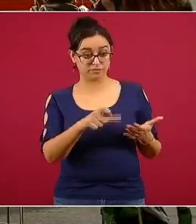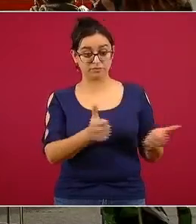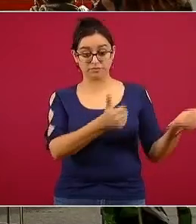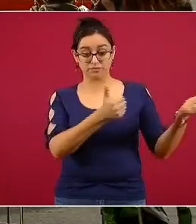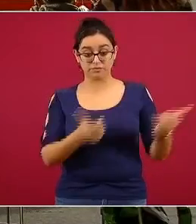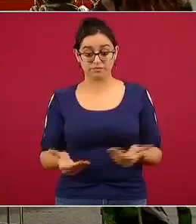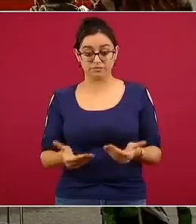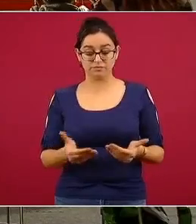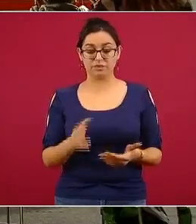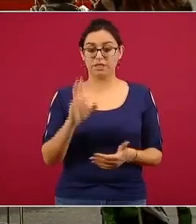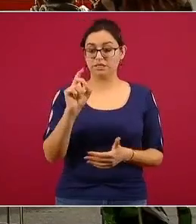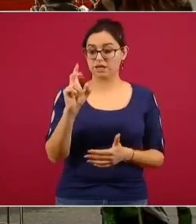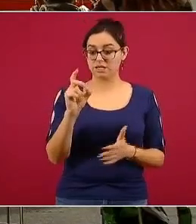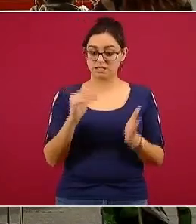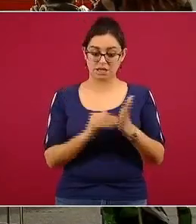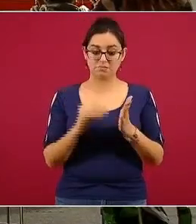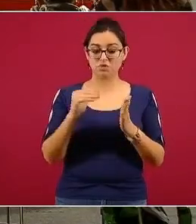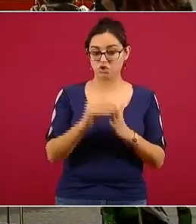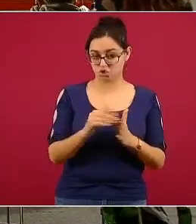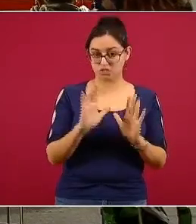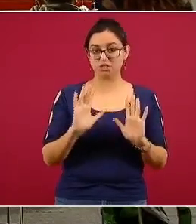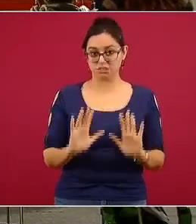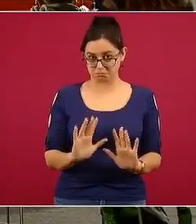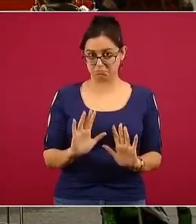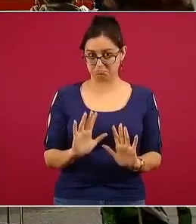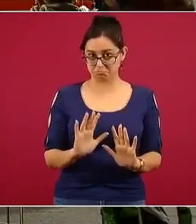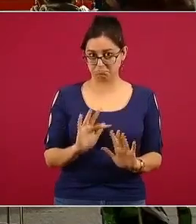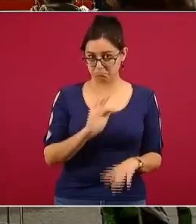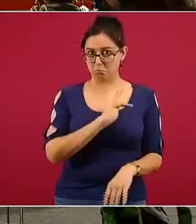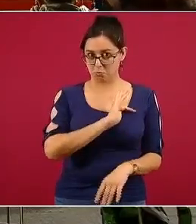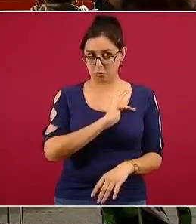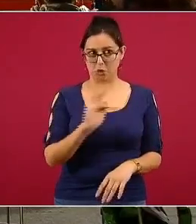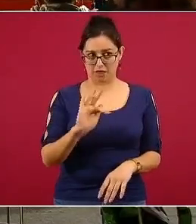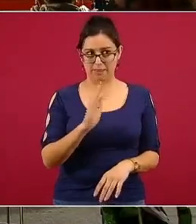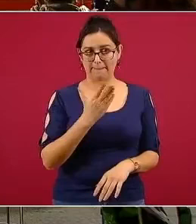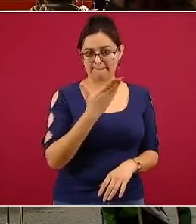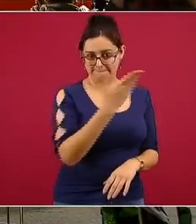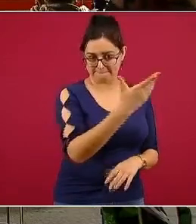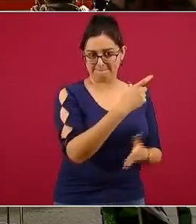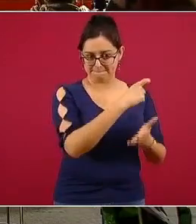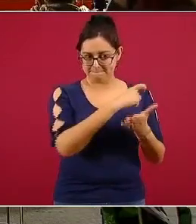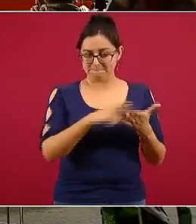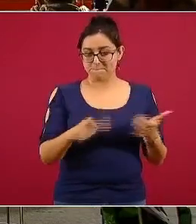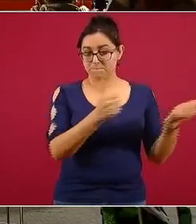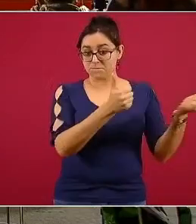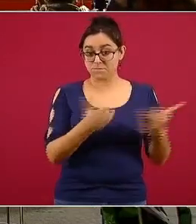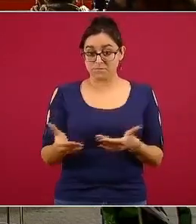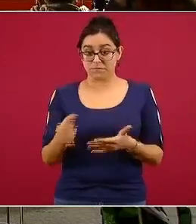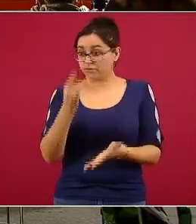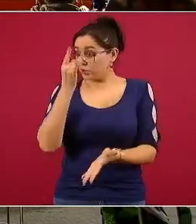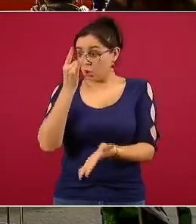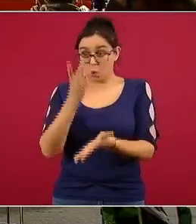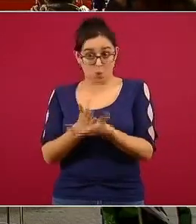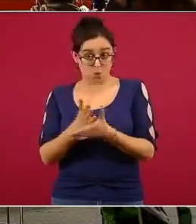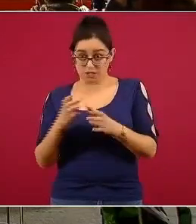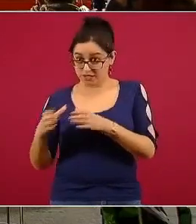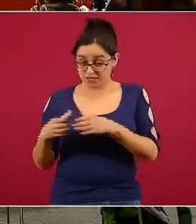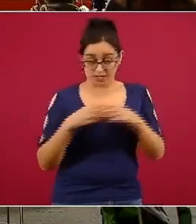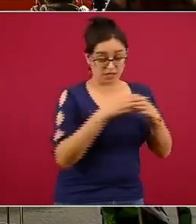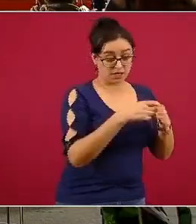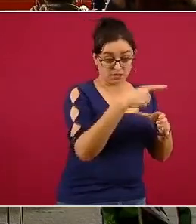hasta más de 30 millones, como también se ha dicho. Entonces, de dosis. Entonces, claramente no es que se estén